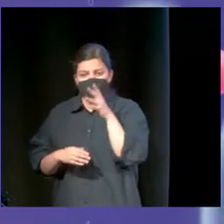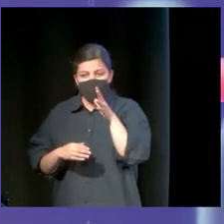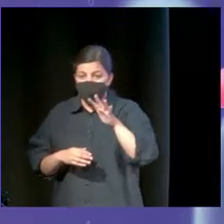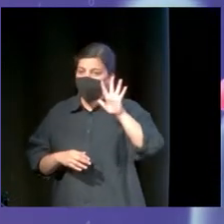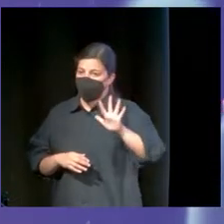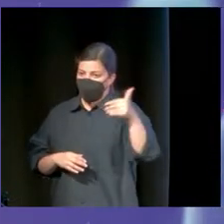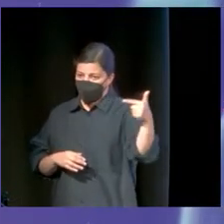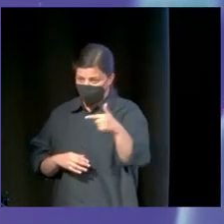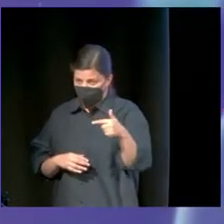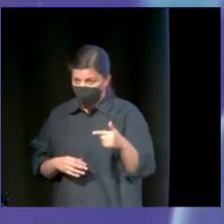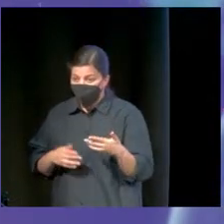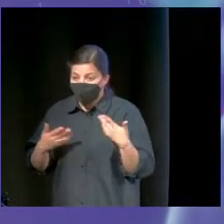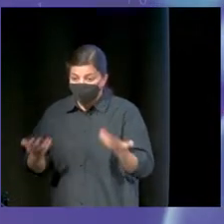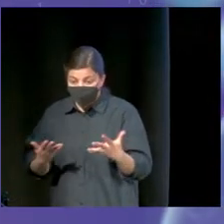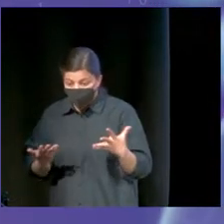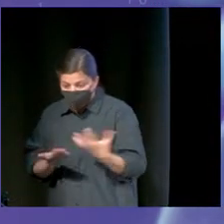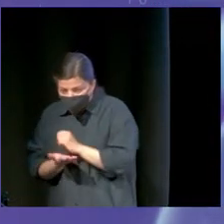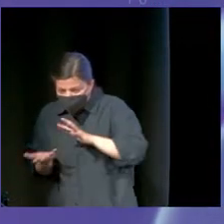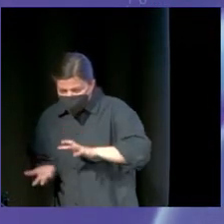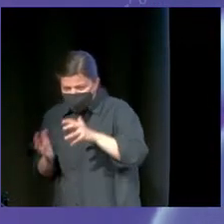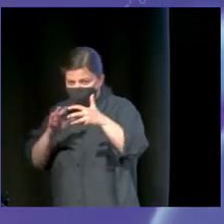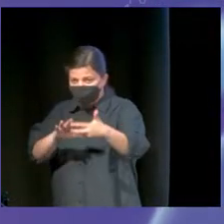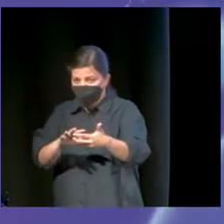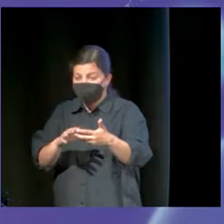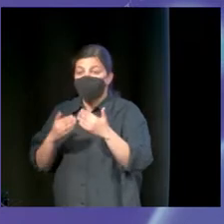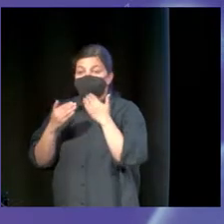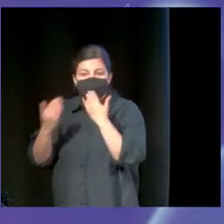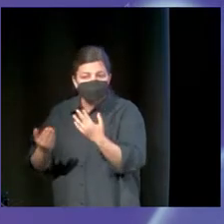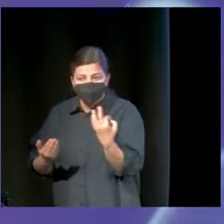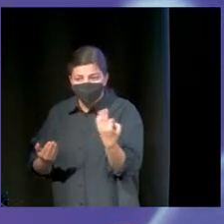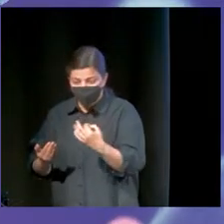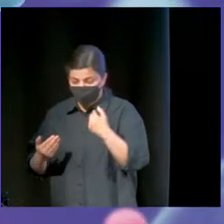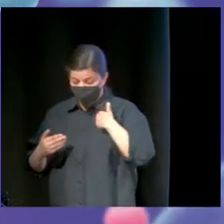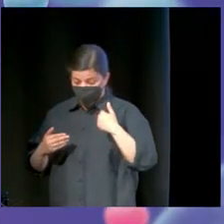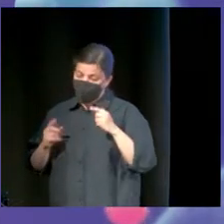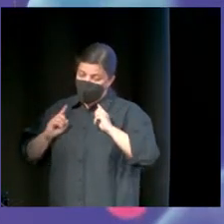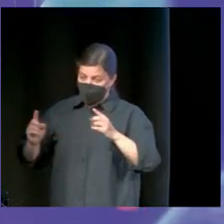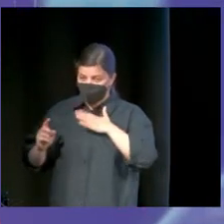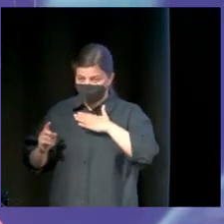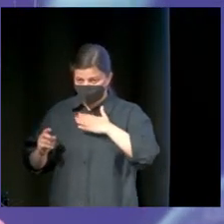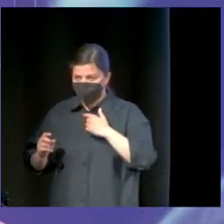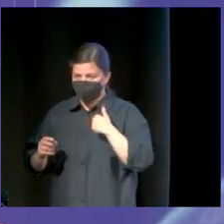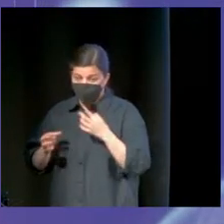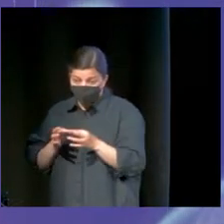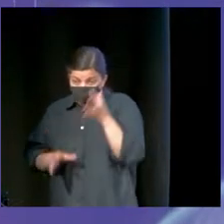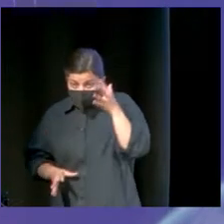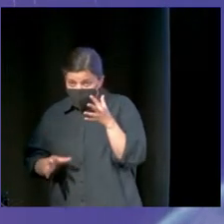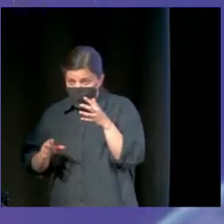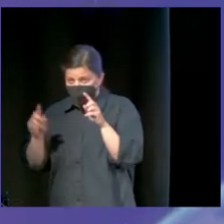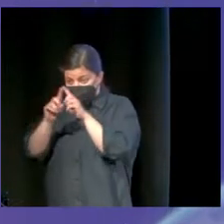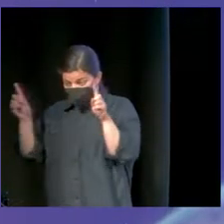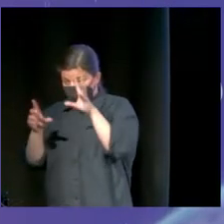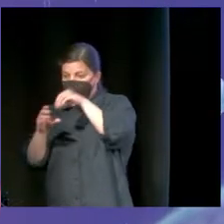5g toda esta evolución gracias a que yo en mi caso tengo la suerte de trabajar en la empresa en donde